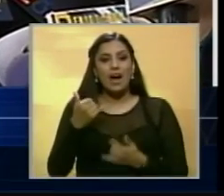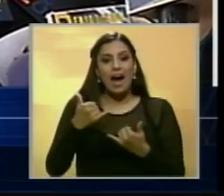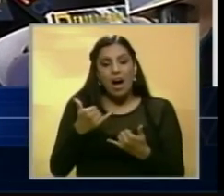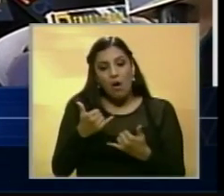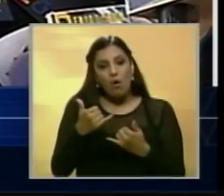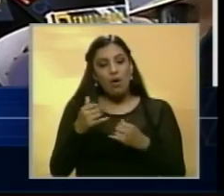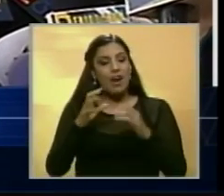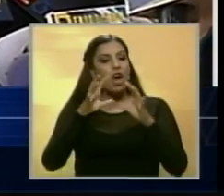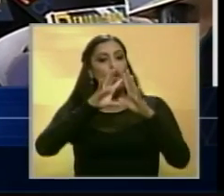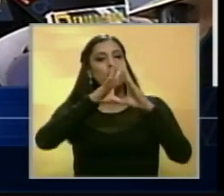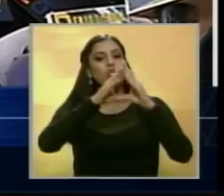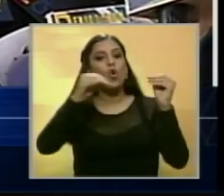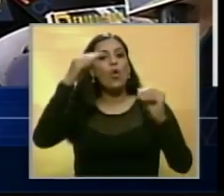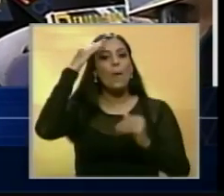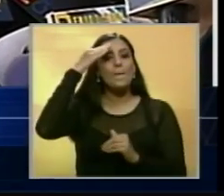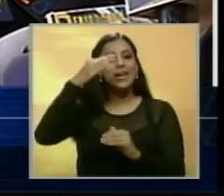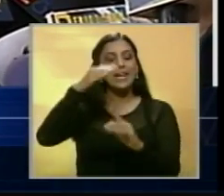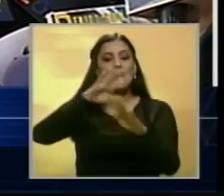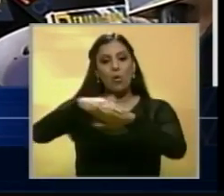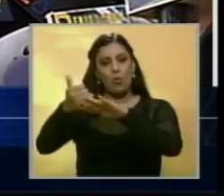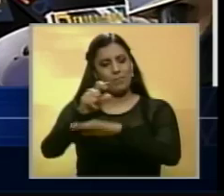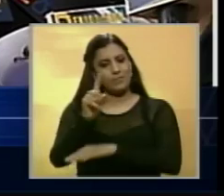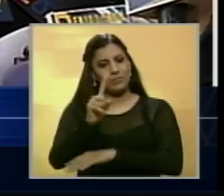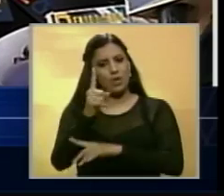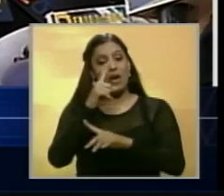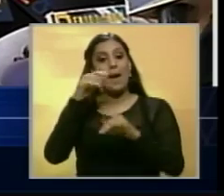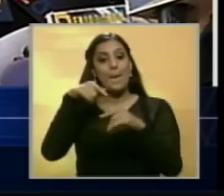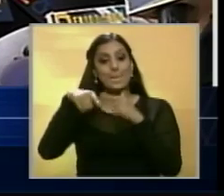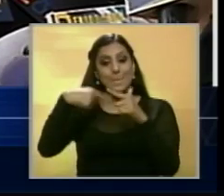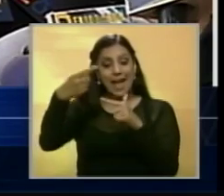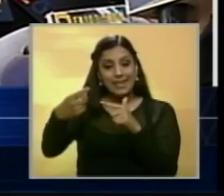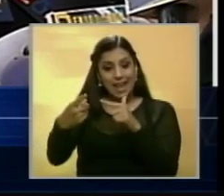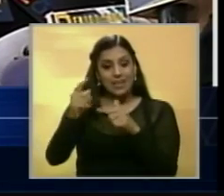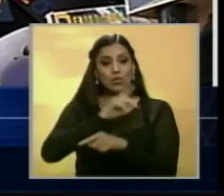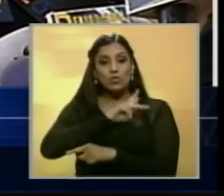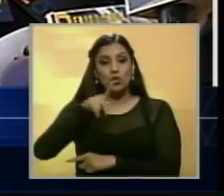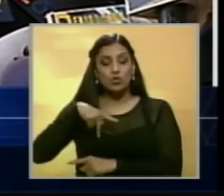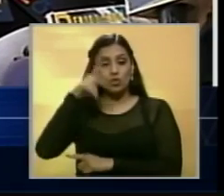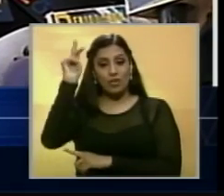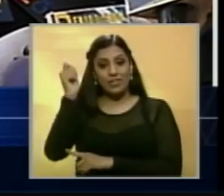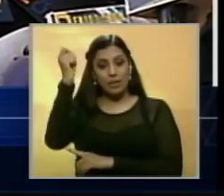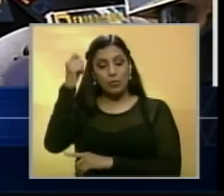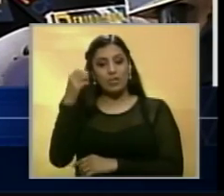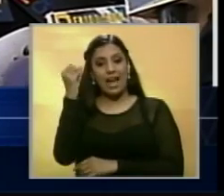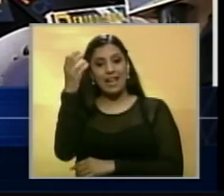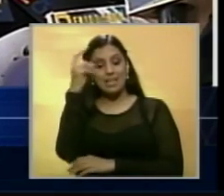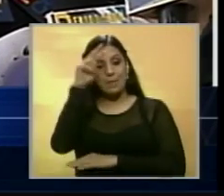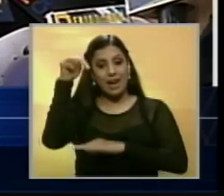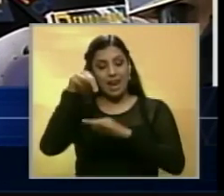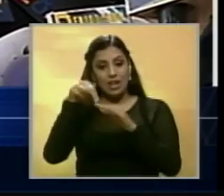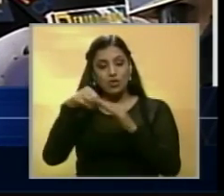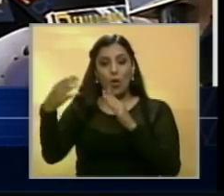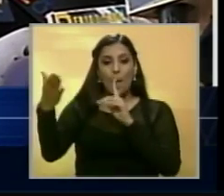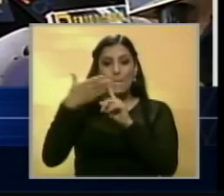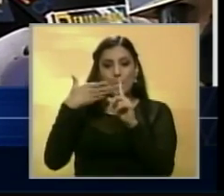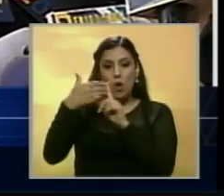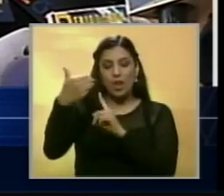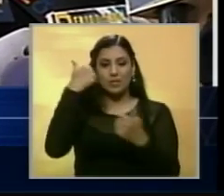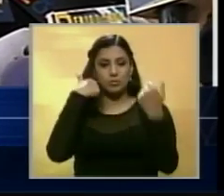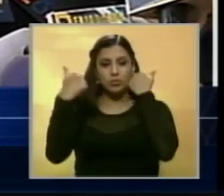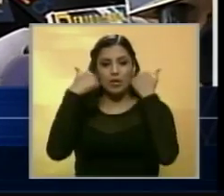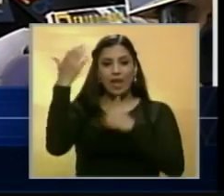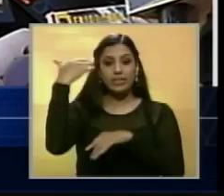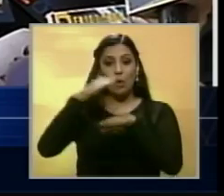en la generalización contra las Fuerzas Armadas. El día de mañana, los diputados de la Asamblea Nacional que fuimos agredidos el día